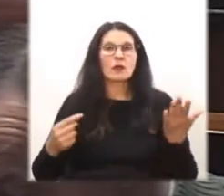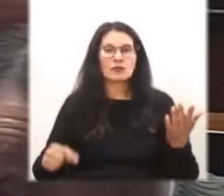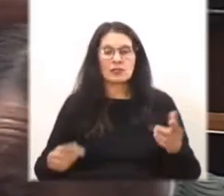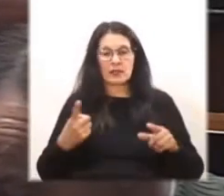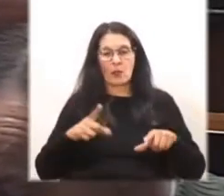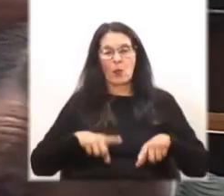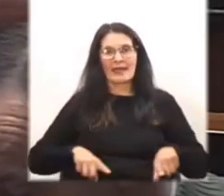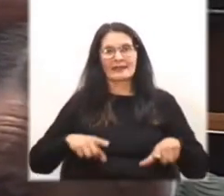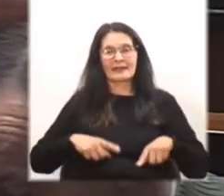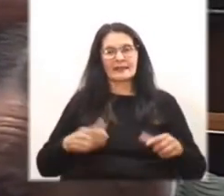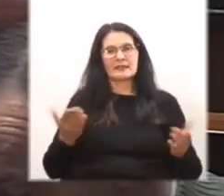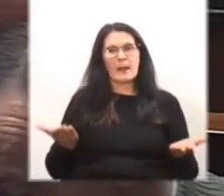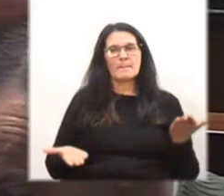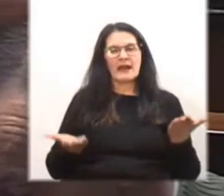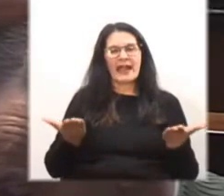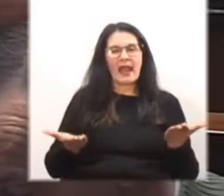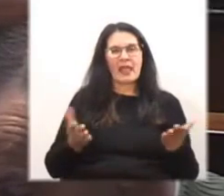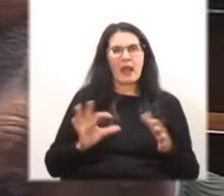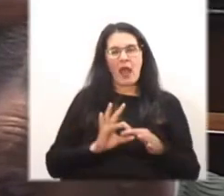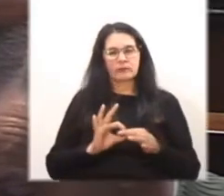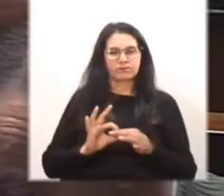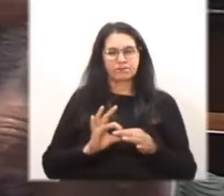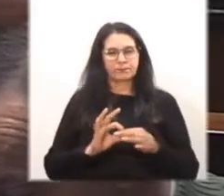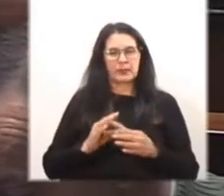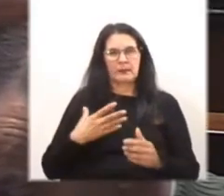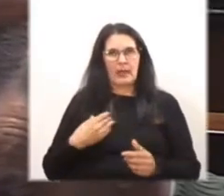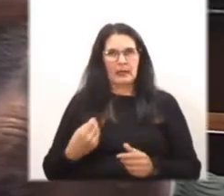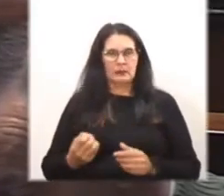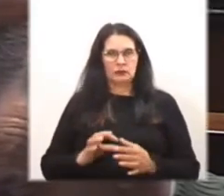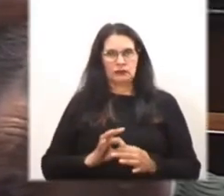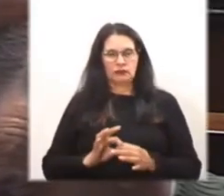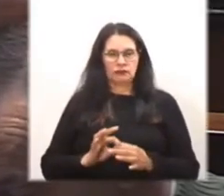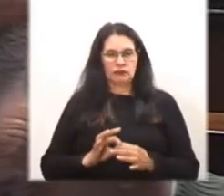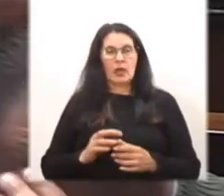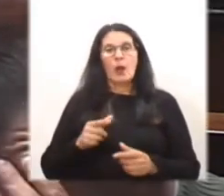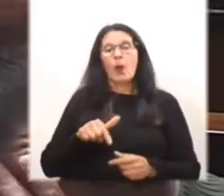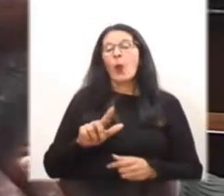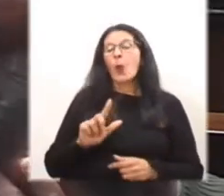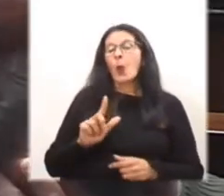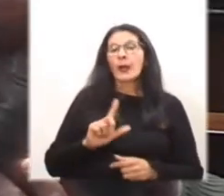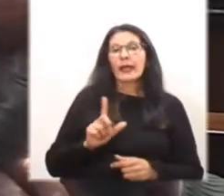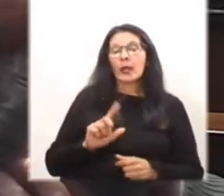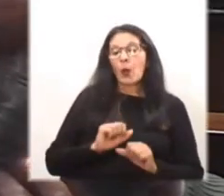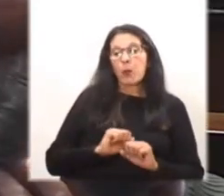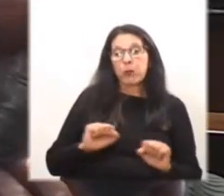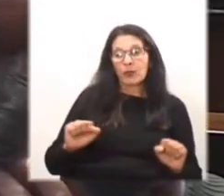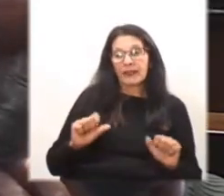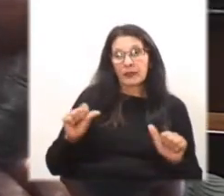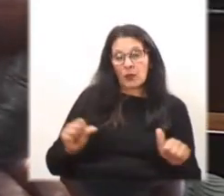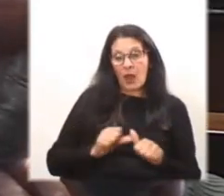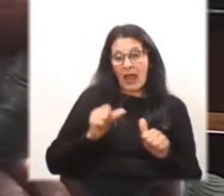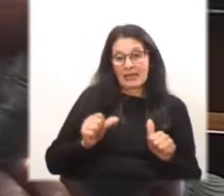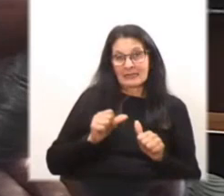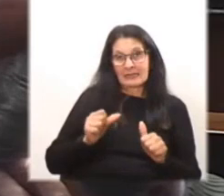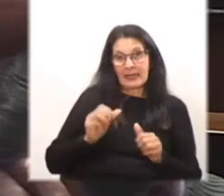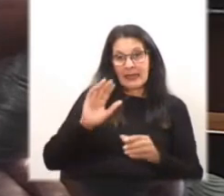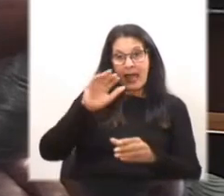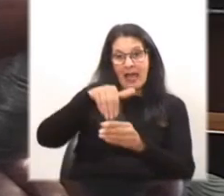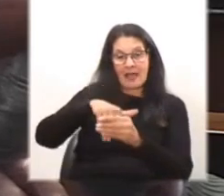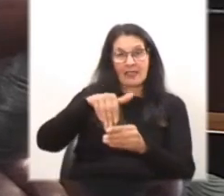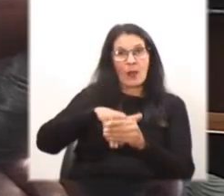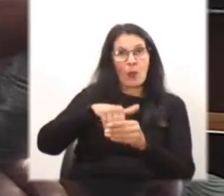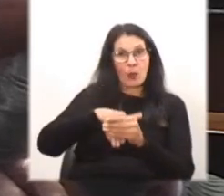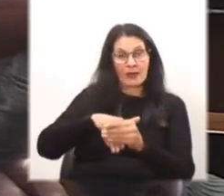intendencia paralela del Partido Nacional. Lo que no habían podido construir desde las urnas,